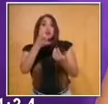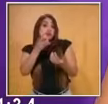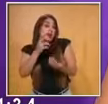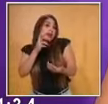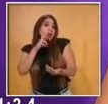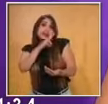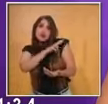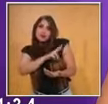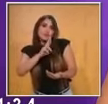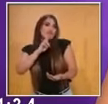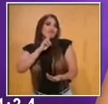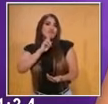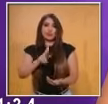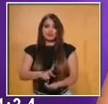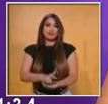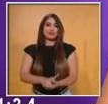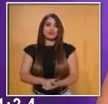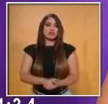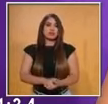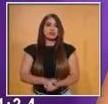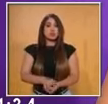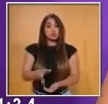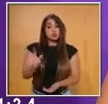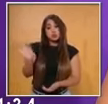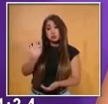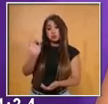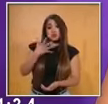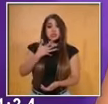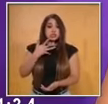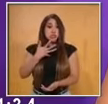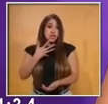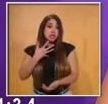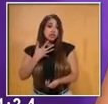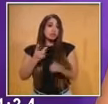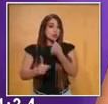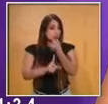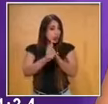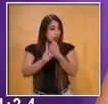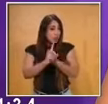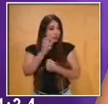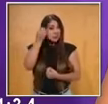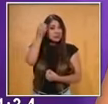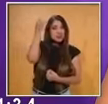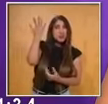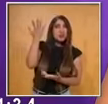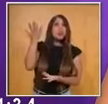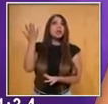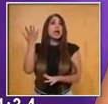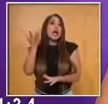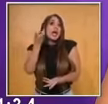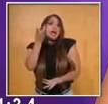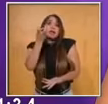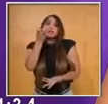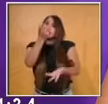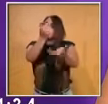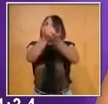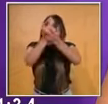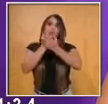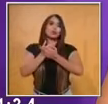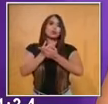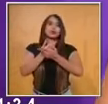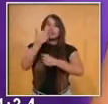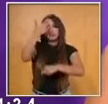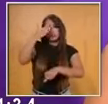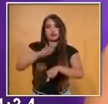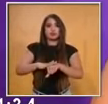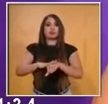puedas hacer mejor. Si tú tienes algún problema a veces que se te olvidan las cosas, este te ayuda perfecto para ir memorizando. Si en dado